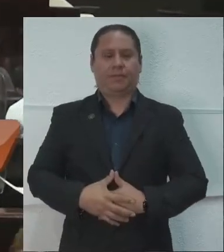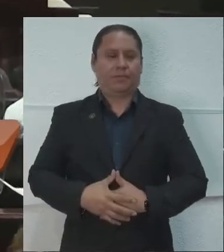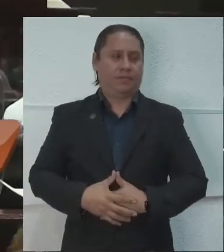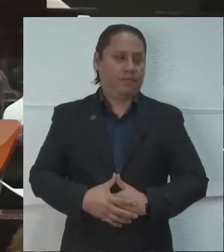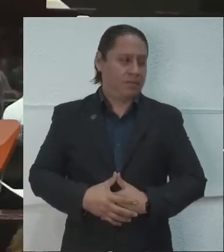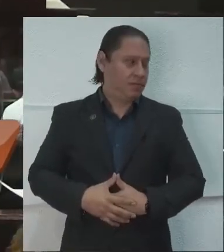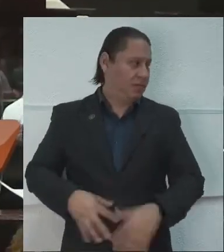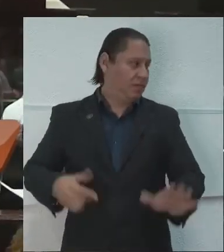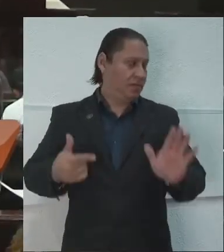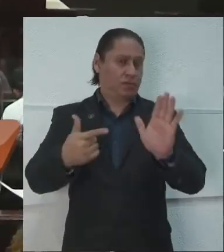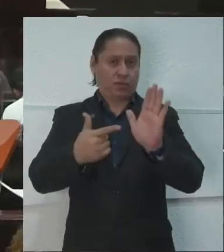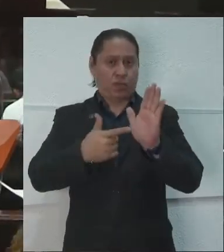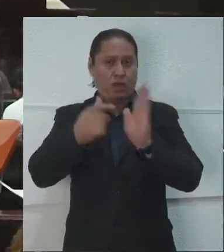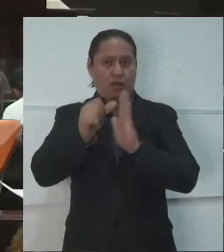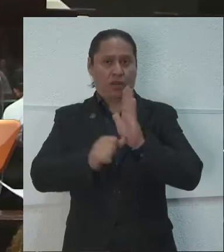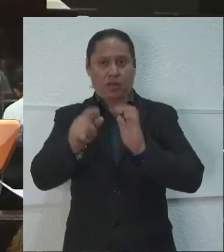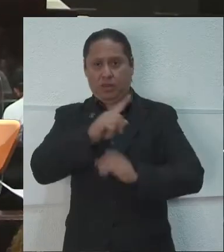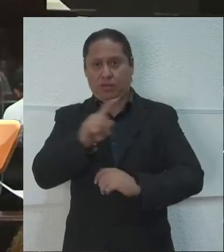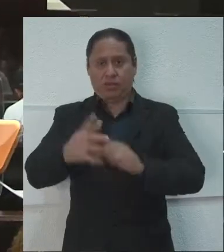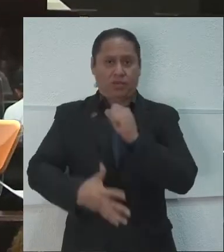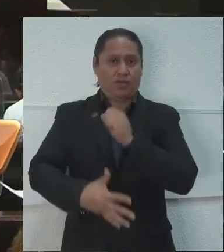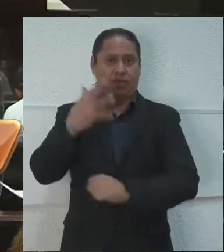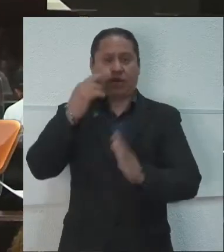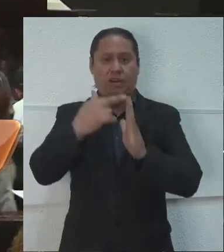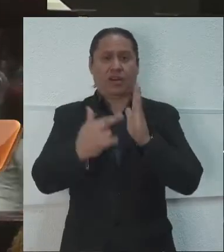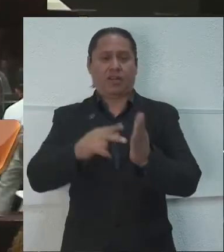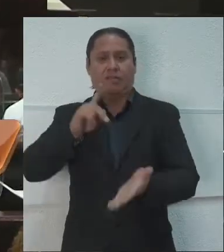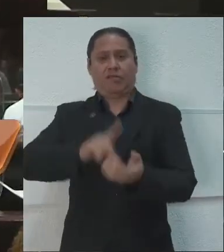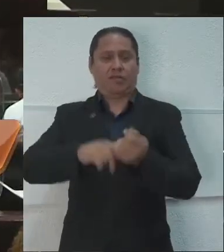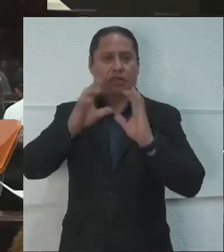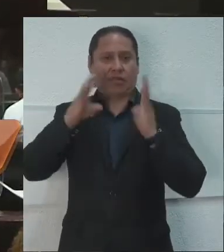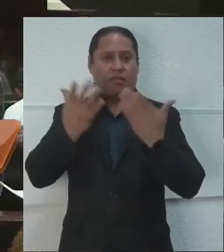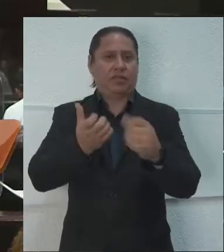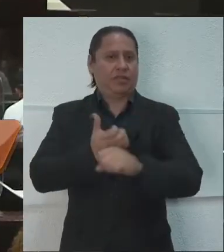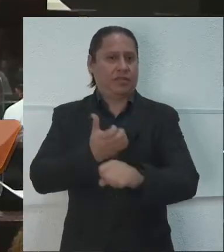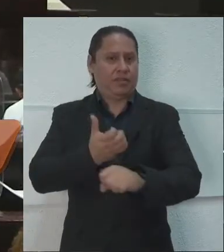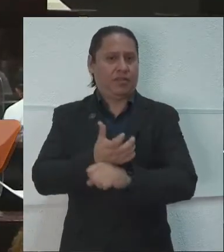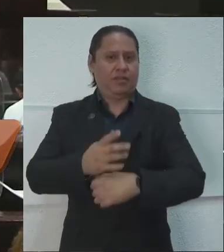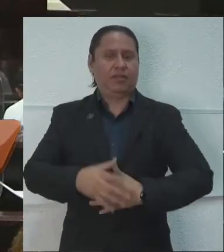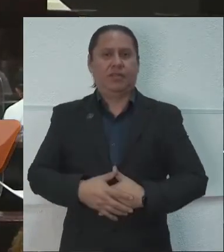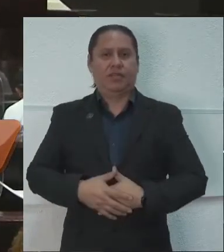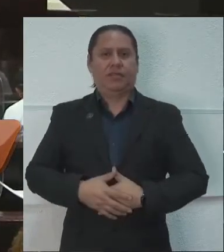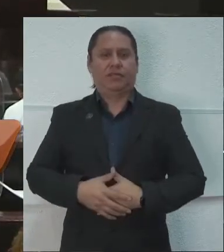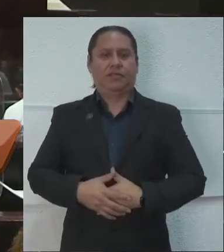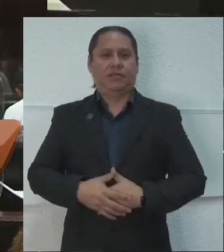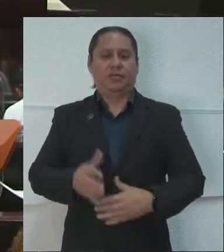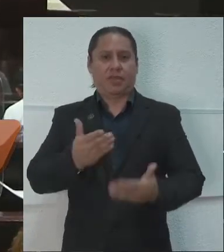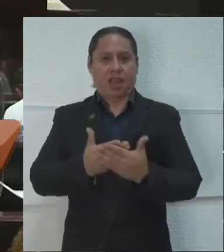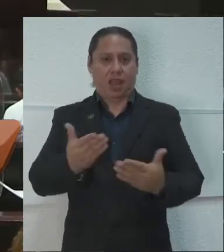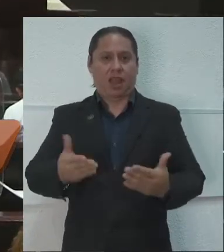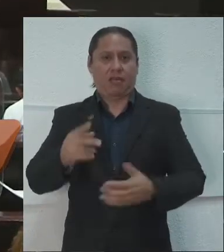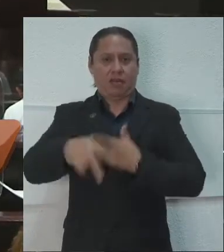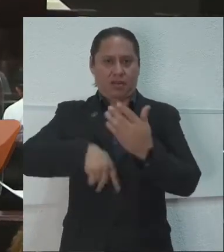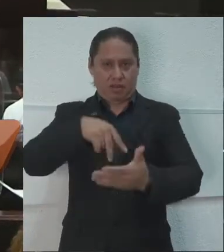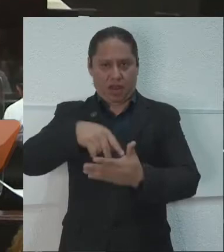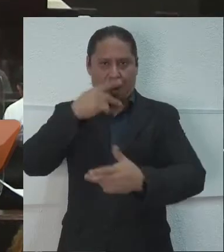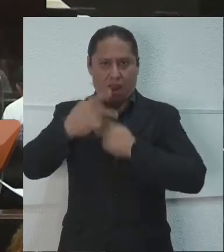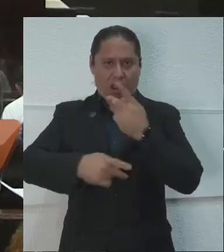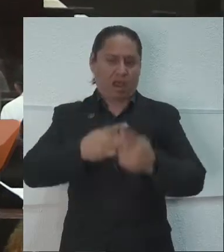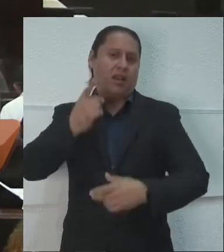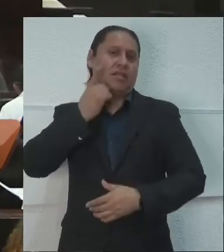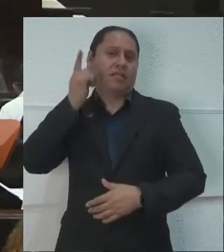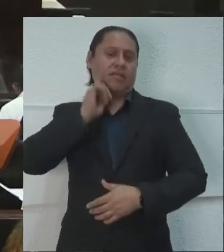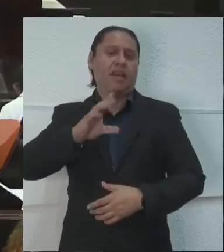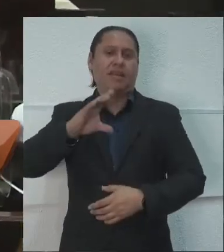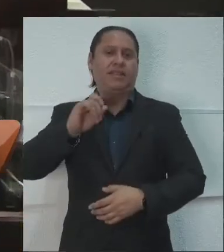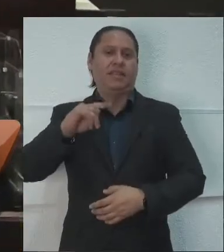Con fundamento en el artículo 115 del Reglamento Interior de este Poder Legislativo, se concede el uso de la palabra a la